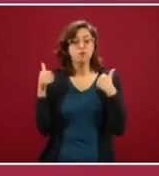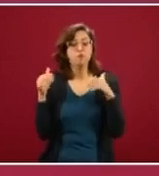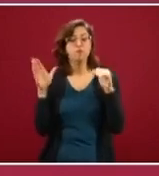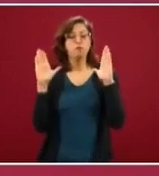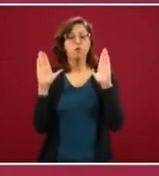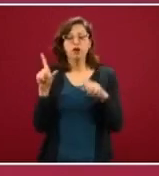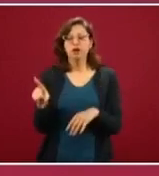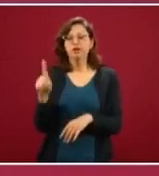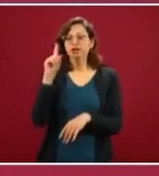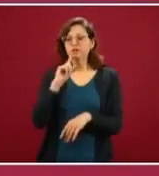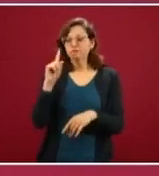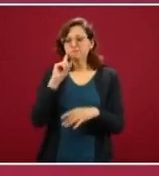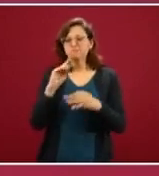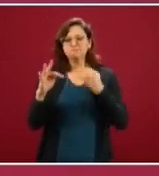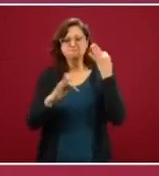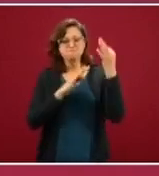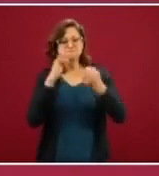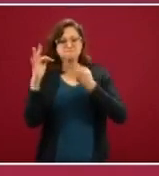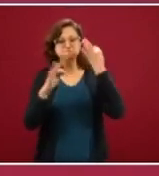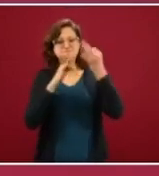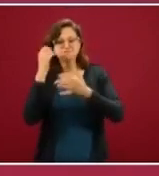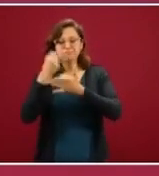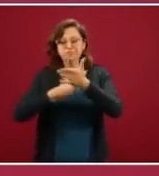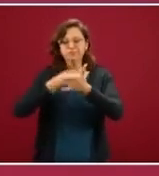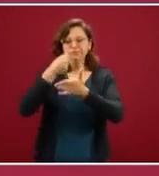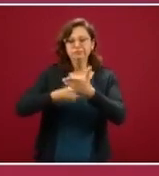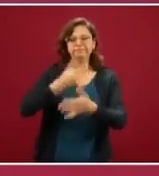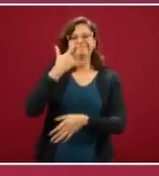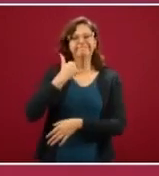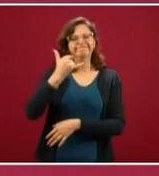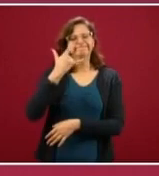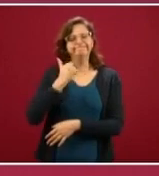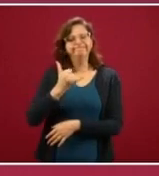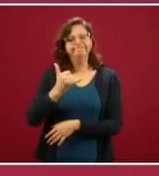las promotoras, precursoras en la lucha